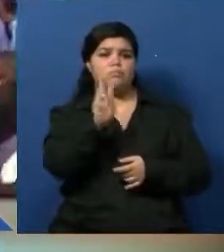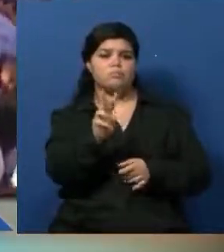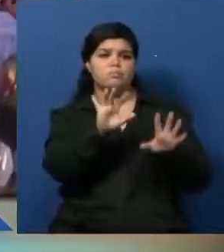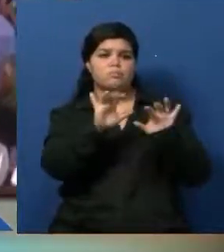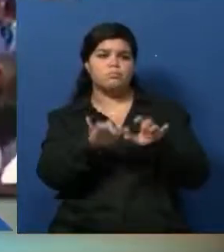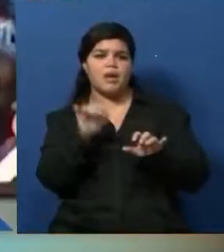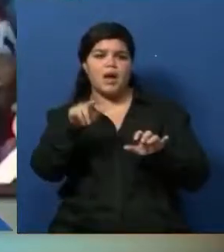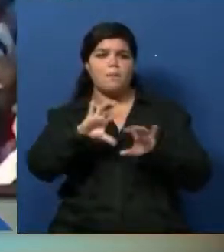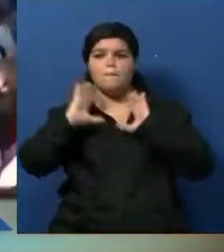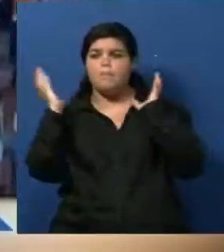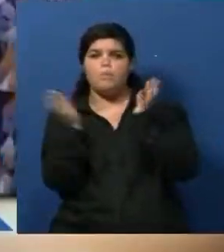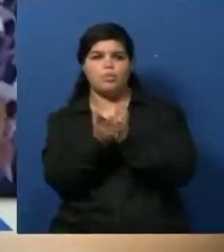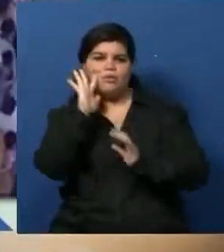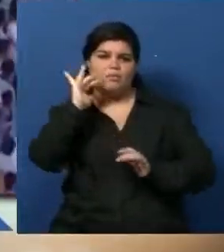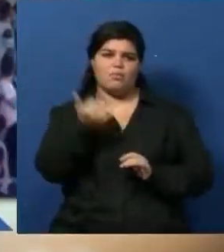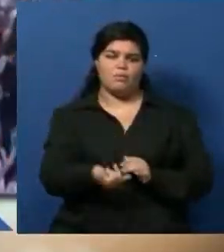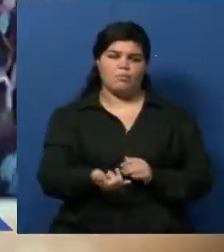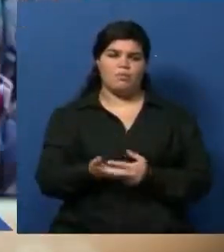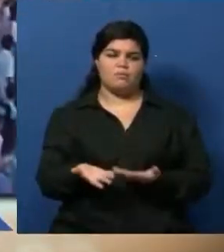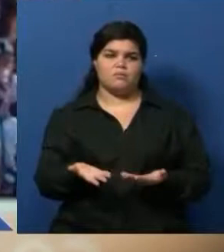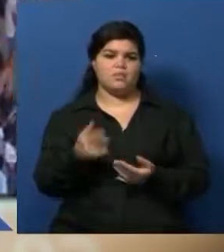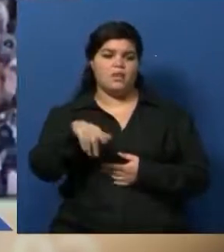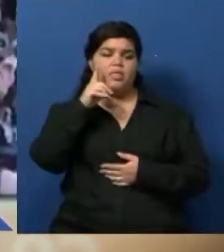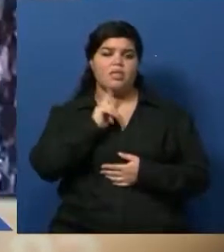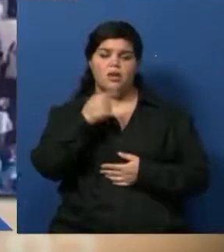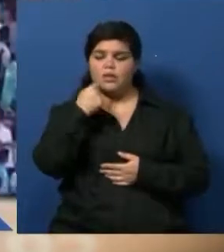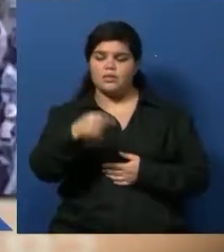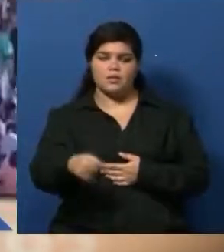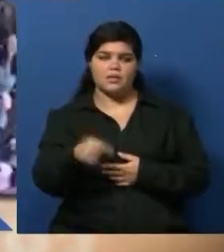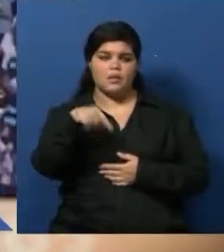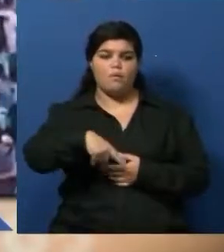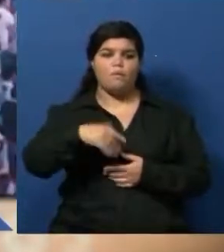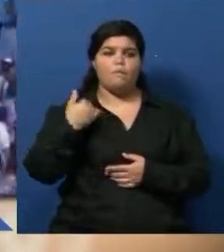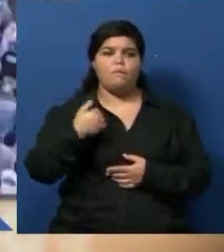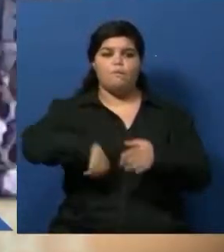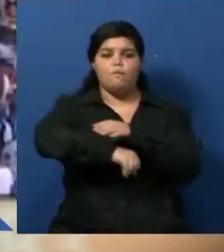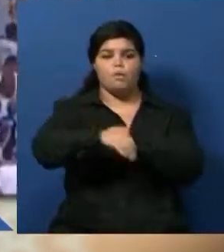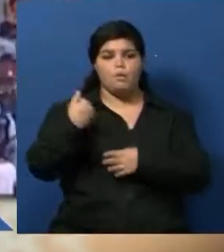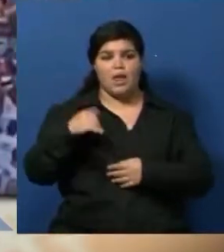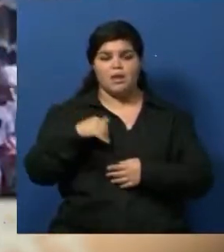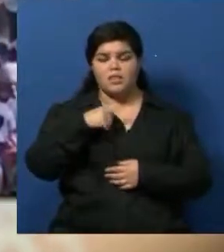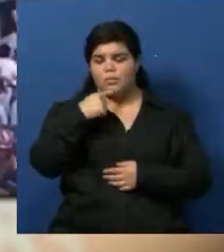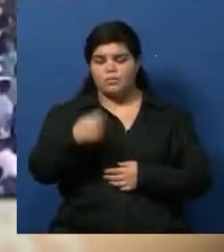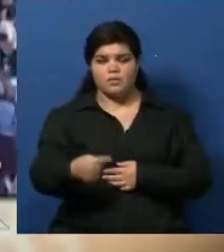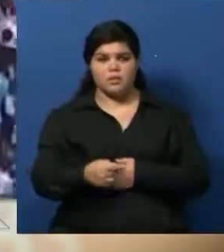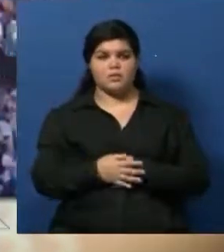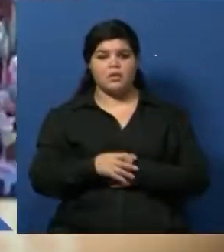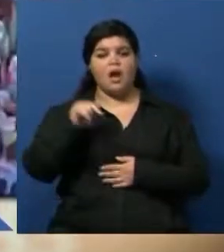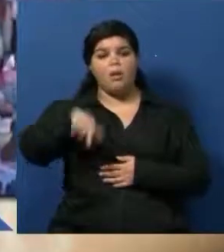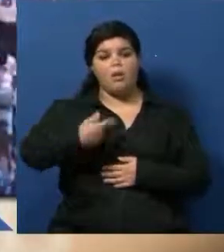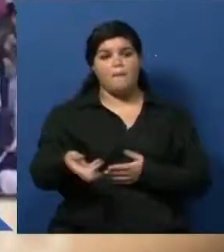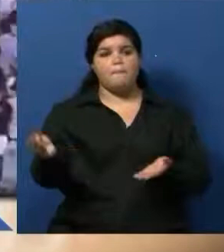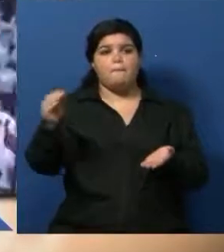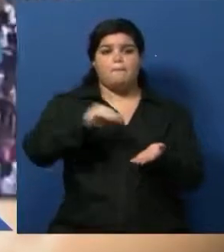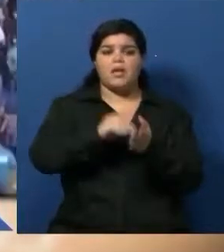portales del mundo y nos vamos a dar cuenta con eso. Creo que es un día muy triste para el fútbol argentino. Ahora va a venir otra discusión.